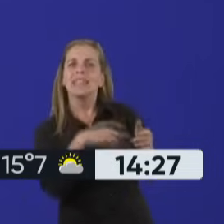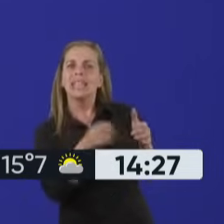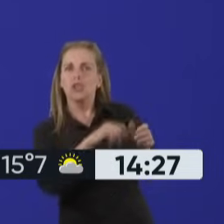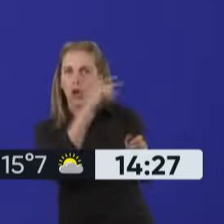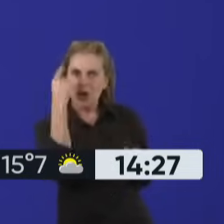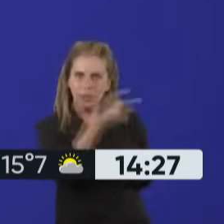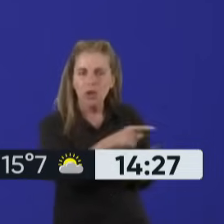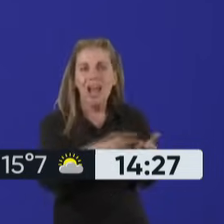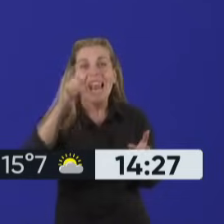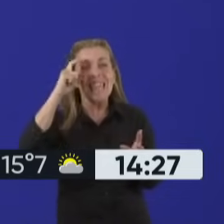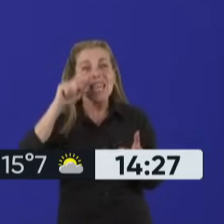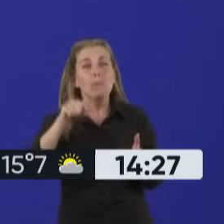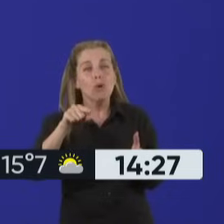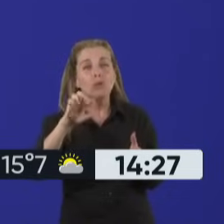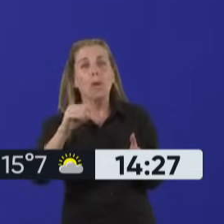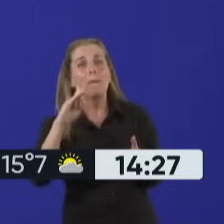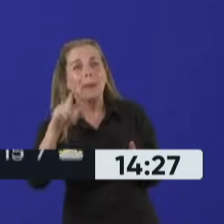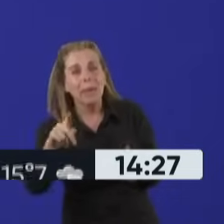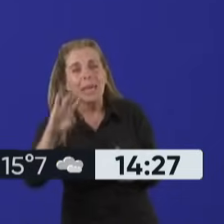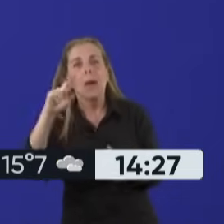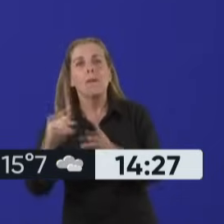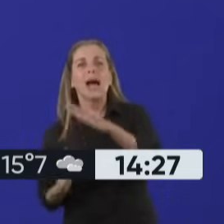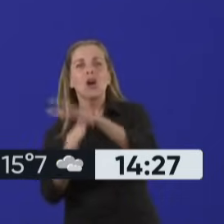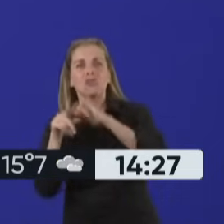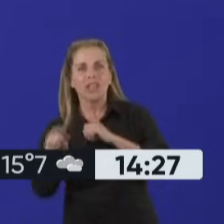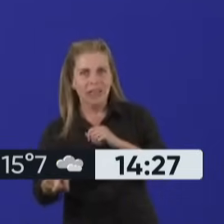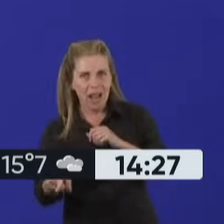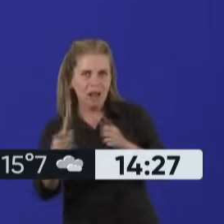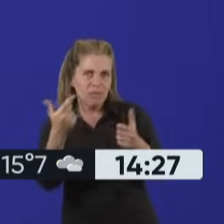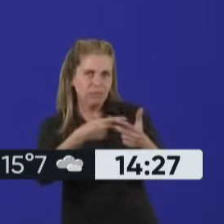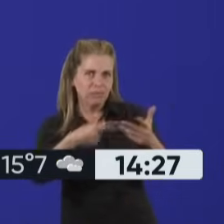10 puntos del PBI en el Banco Central.